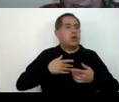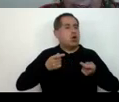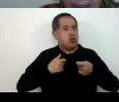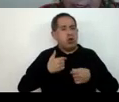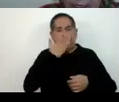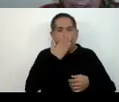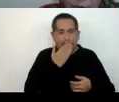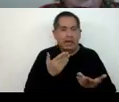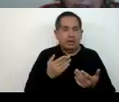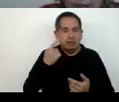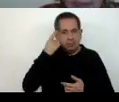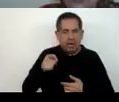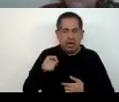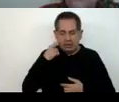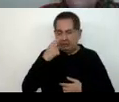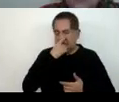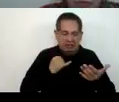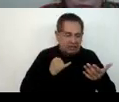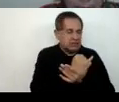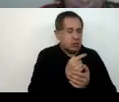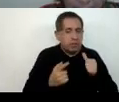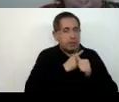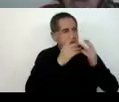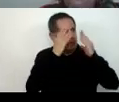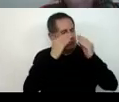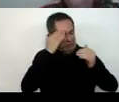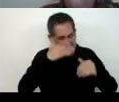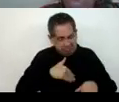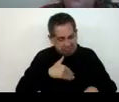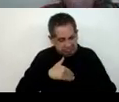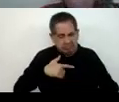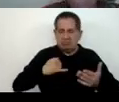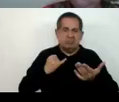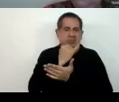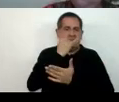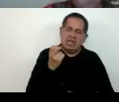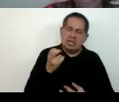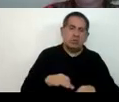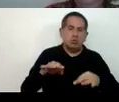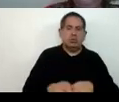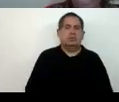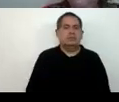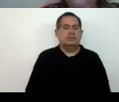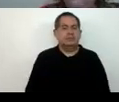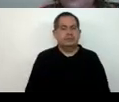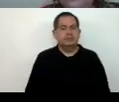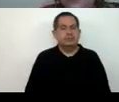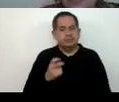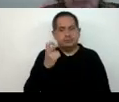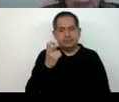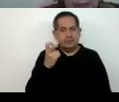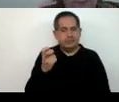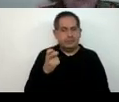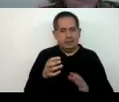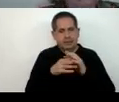facilitar la toma de decisiones de manera autónoma. Y bueno, pues con